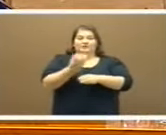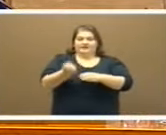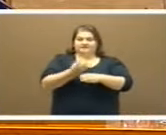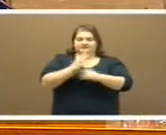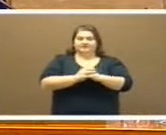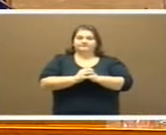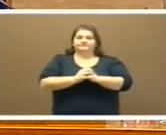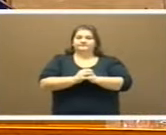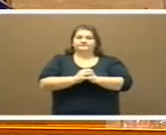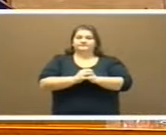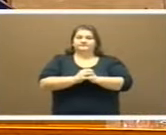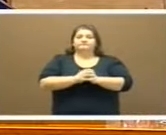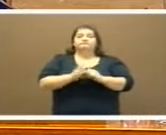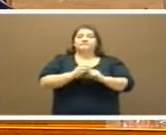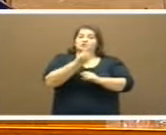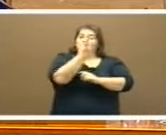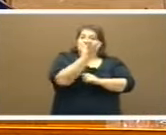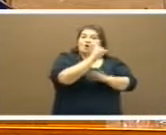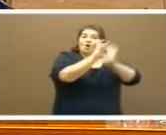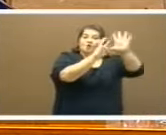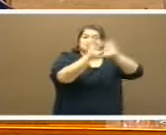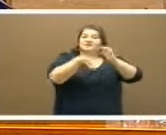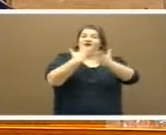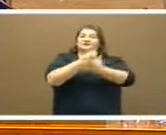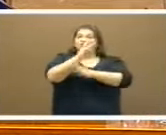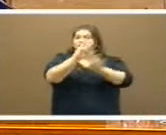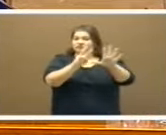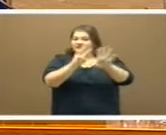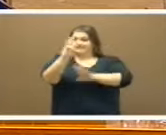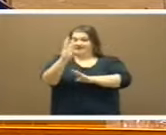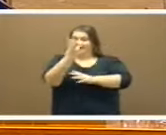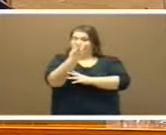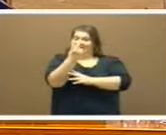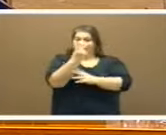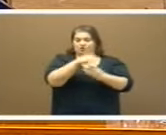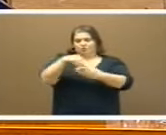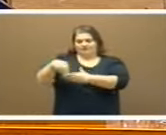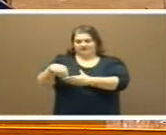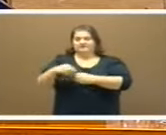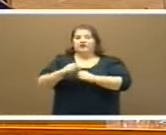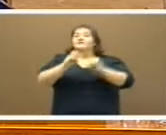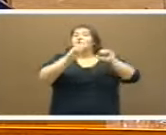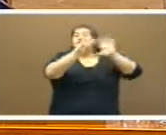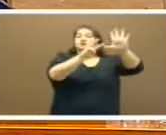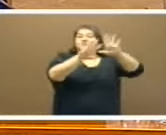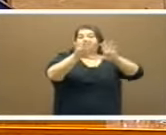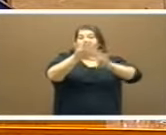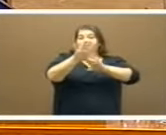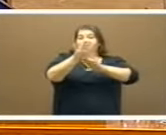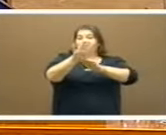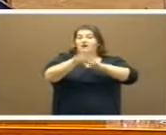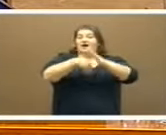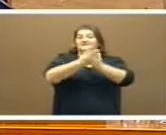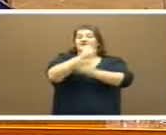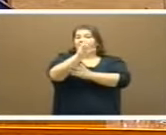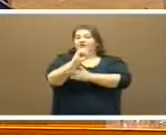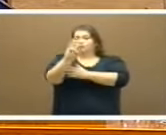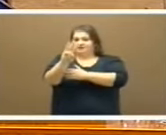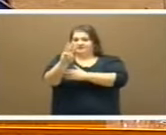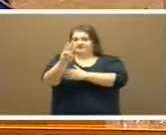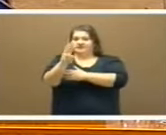Socialista. Las comprendidas entre la 80 a la 83, ambas incluidas, desde la 85 a la